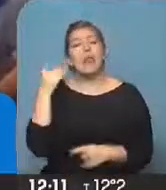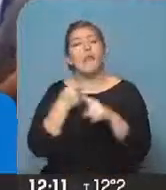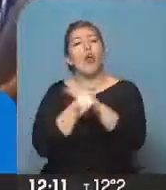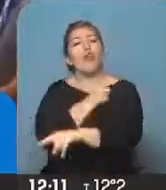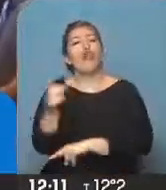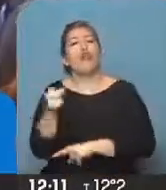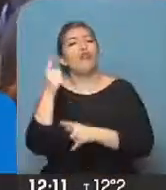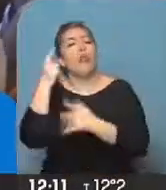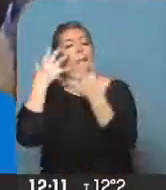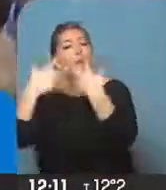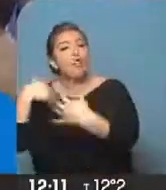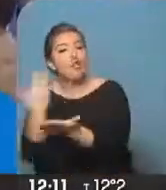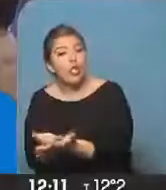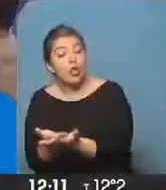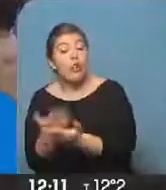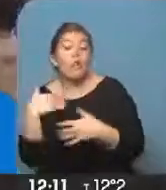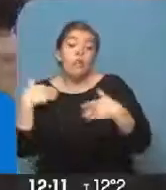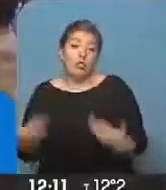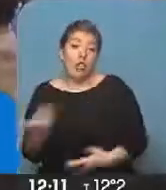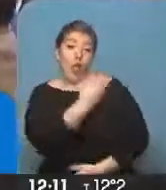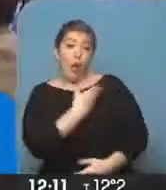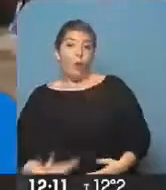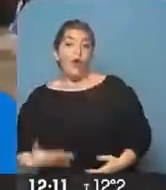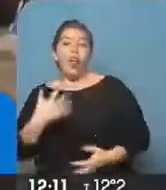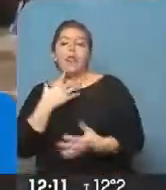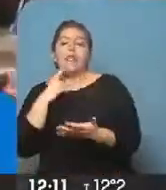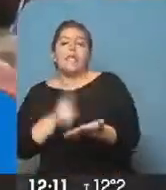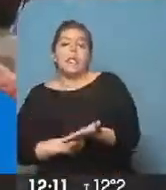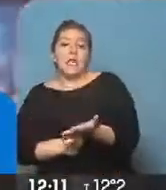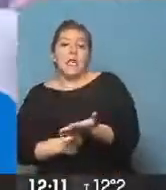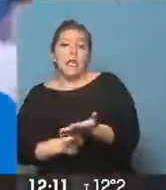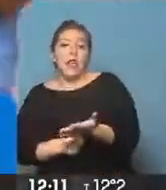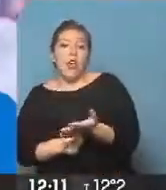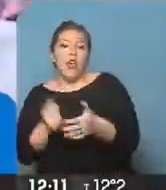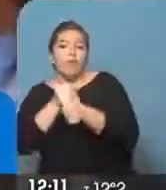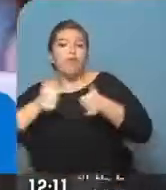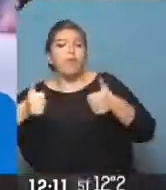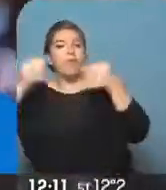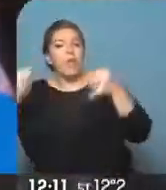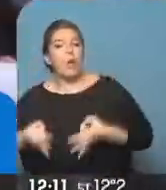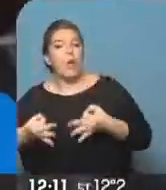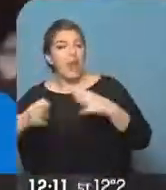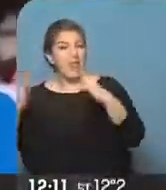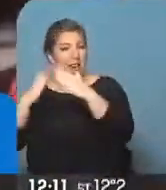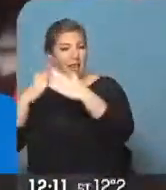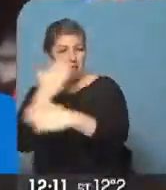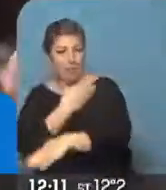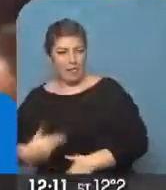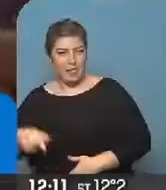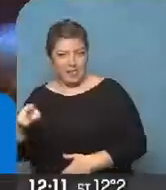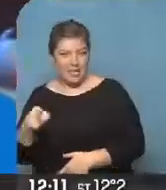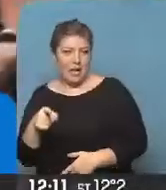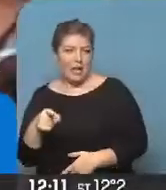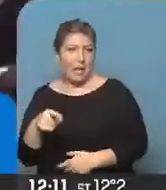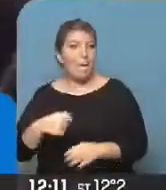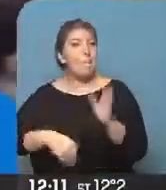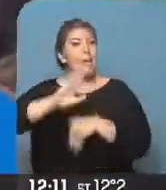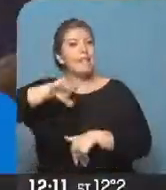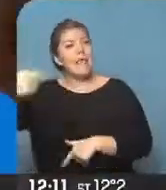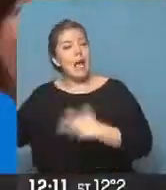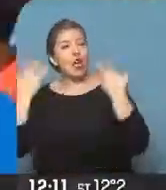ese contexto, el gobierno decidió reforzar la seguridad de la residencia presidencial. A las habituales medidas de